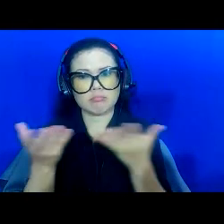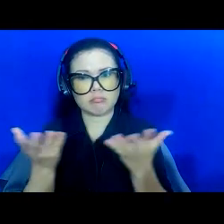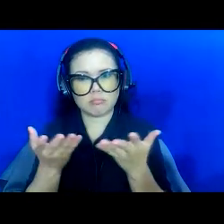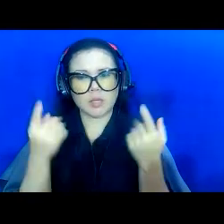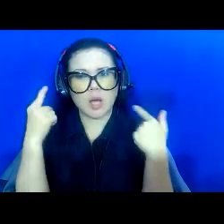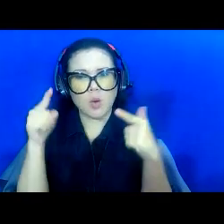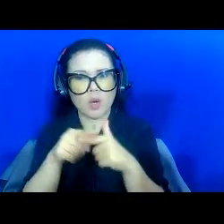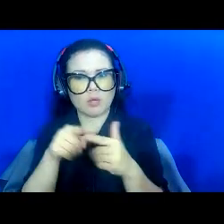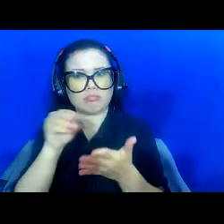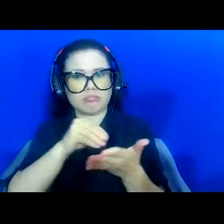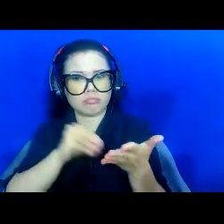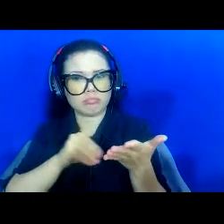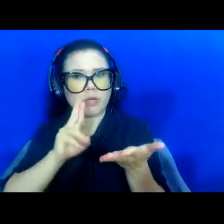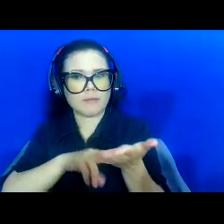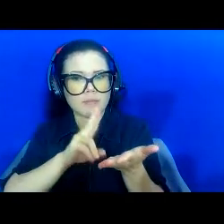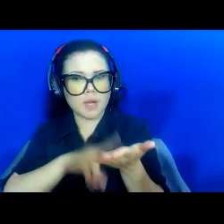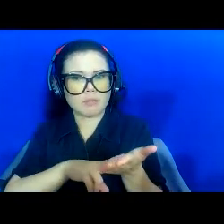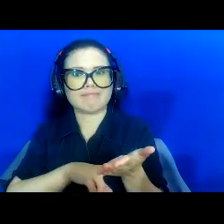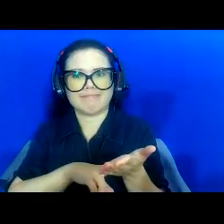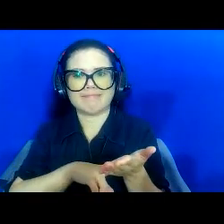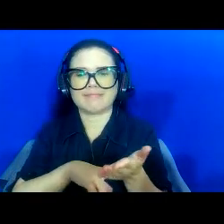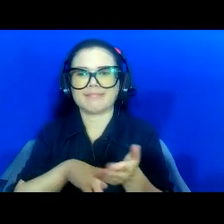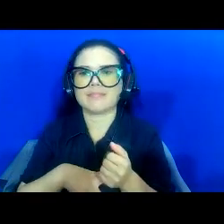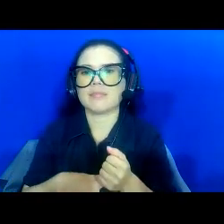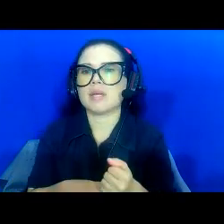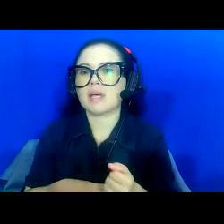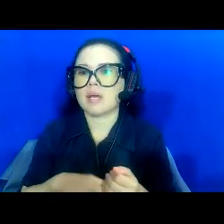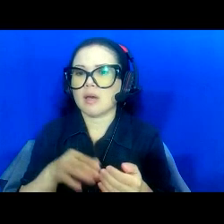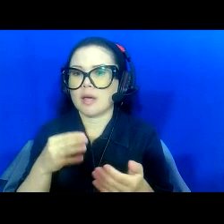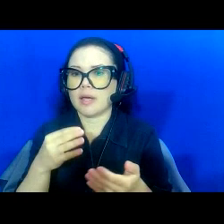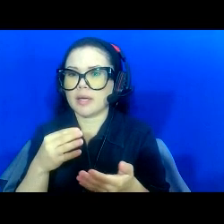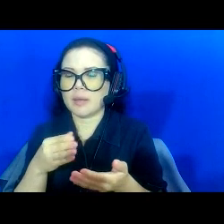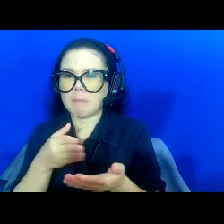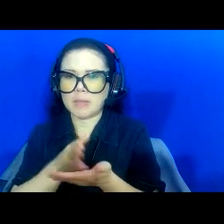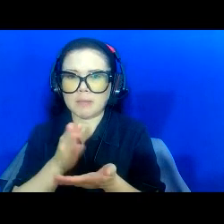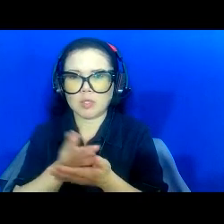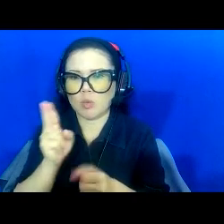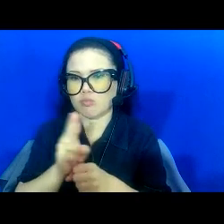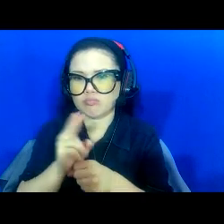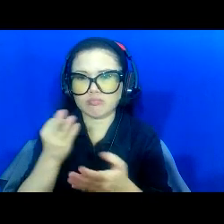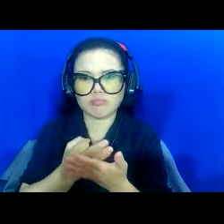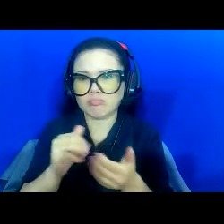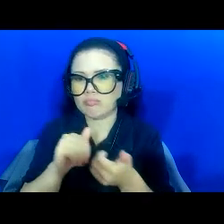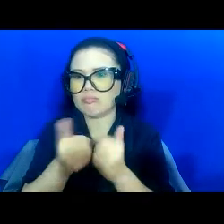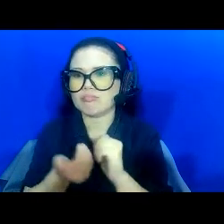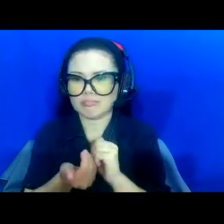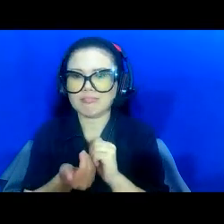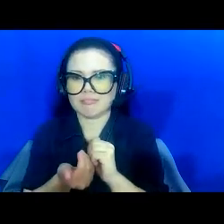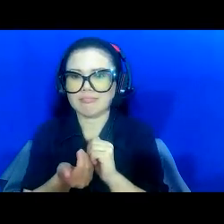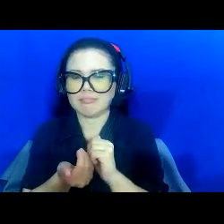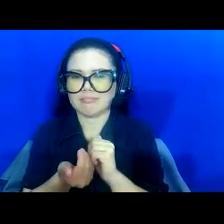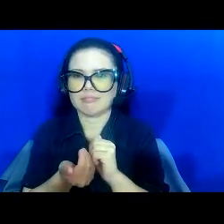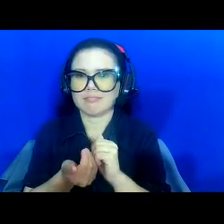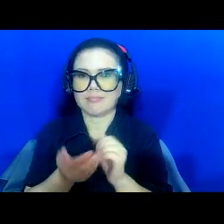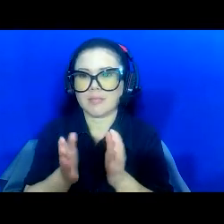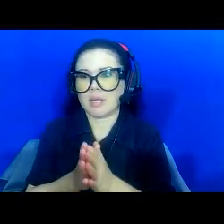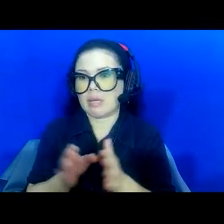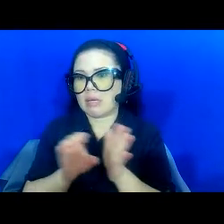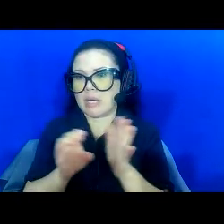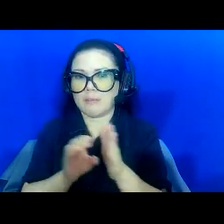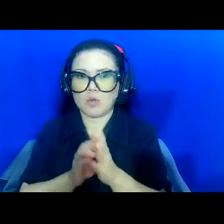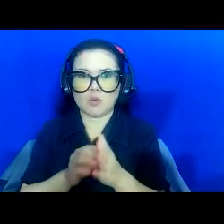y que no. Que aunque es para remediar ya un impacto generado, tiene unos elementos, por ejemplo, va a decirle hasta qué tipo de gasto usted puede hacer, qué